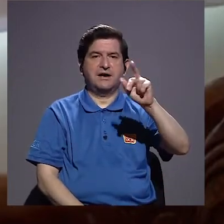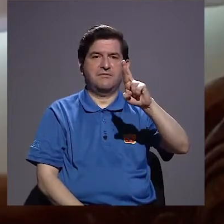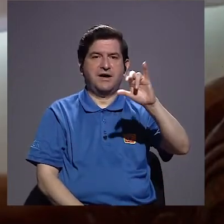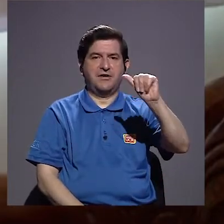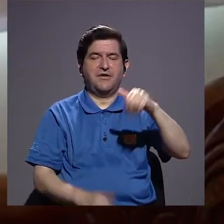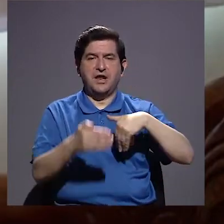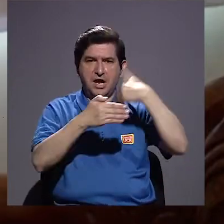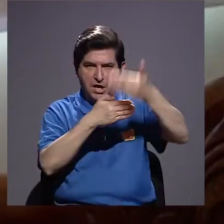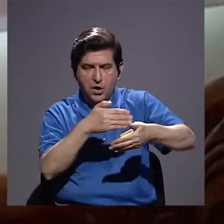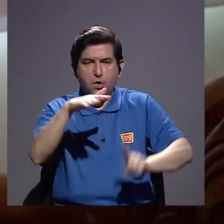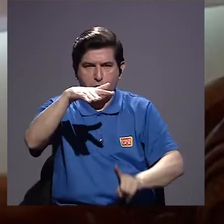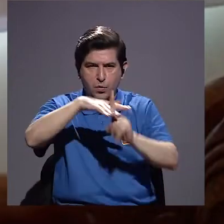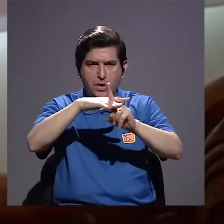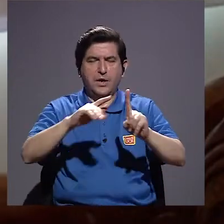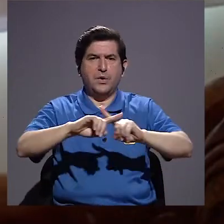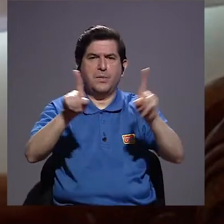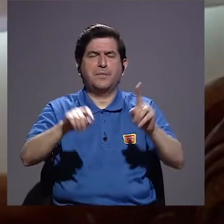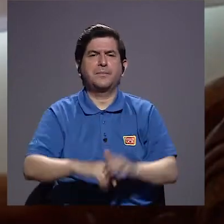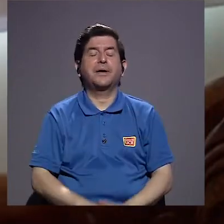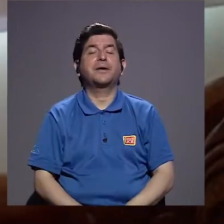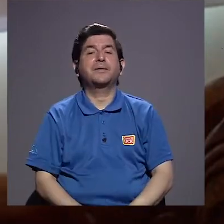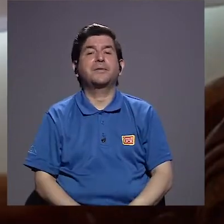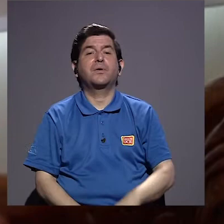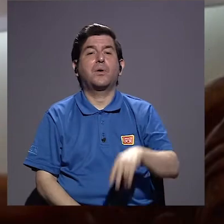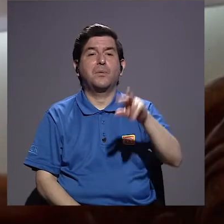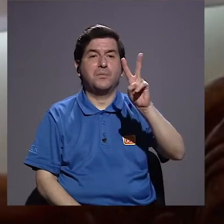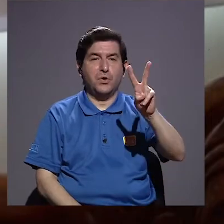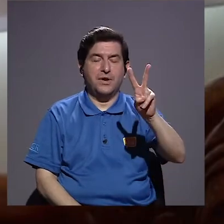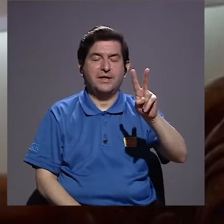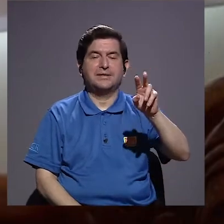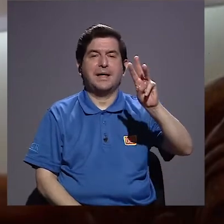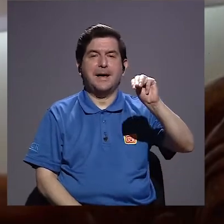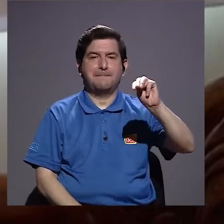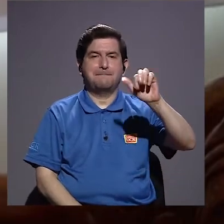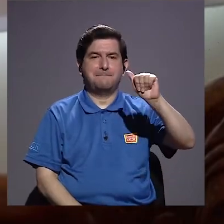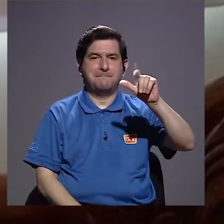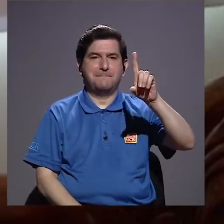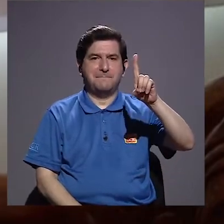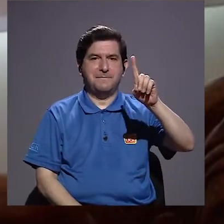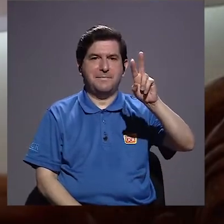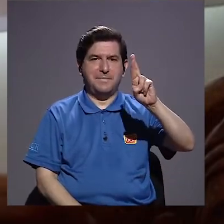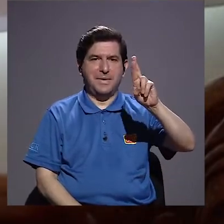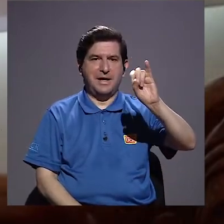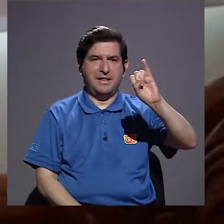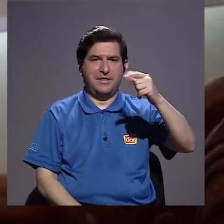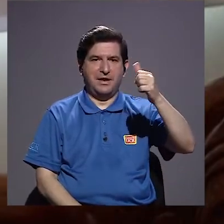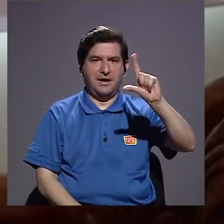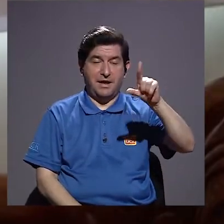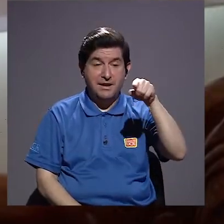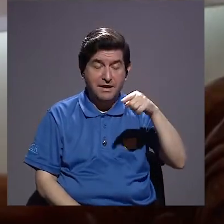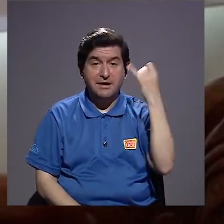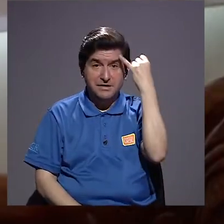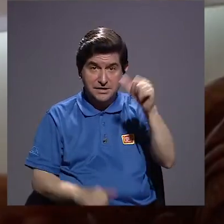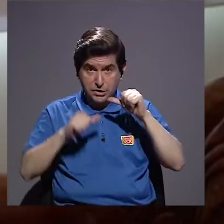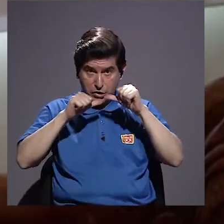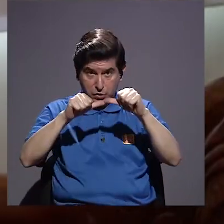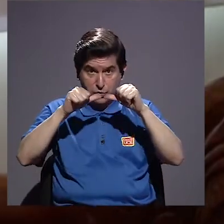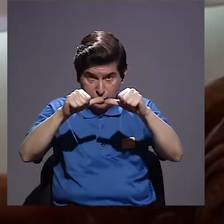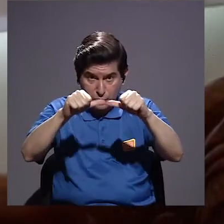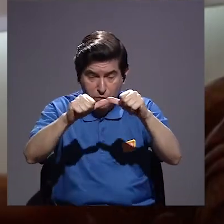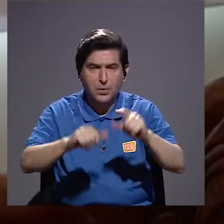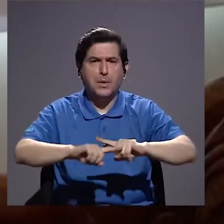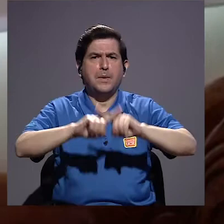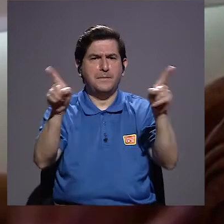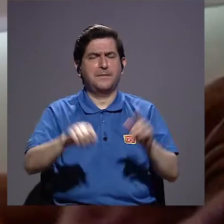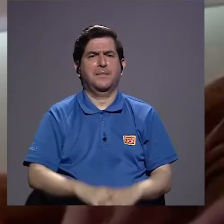que viene después, pero estaba doña Violeta Madrigal, que también iba empujando en ese sentido.